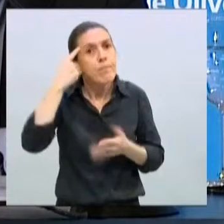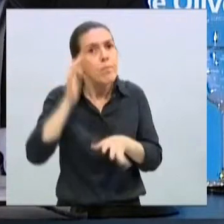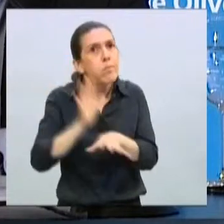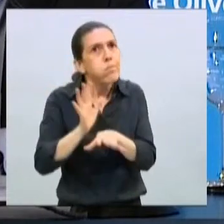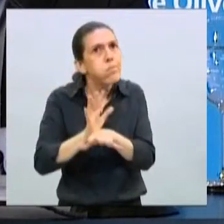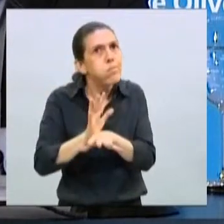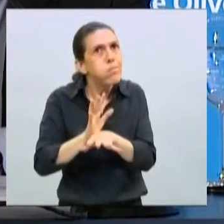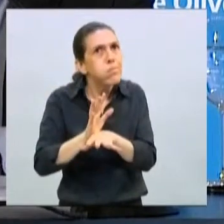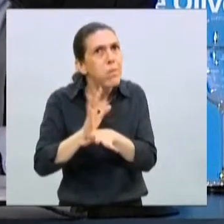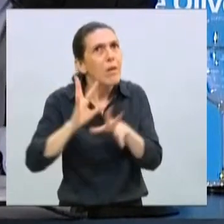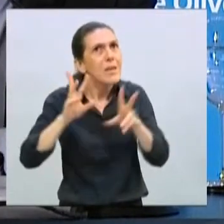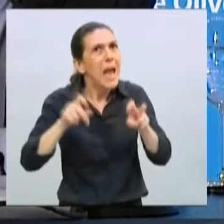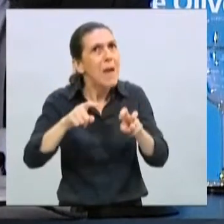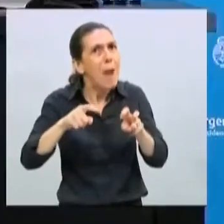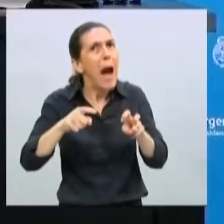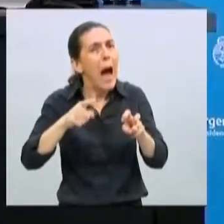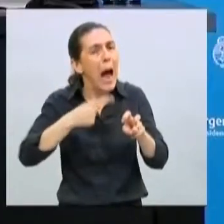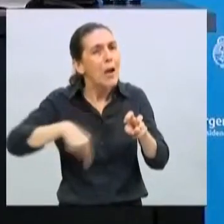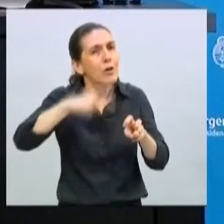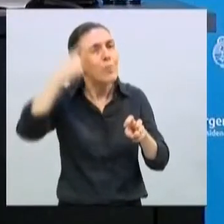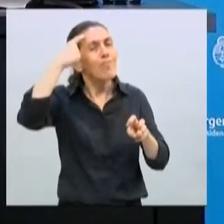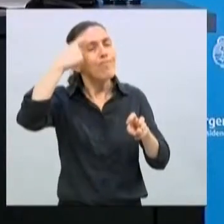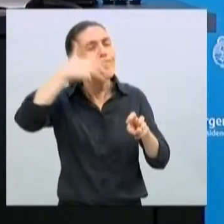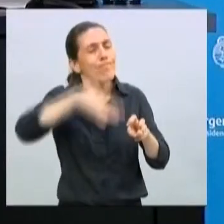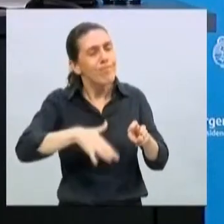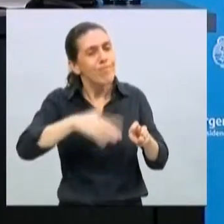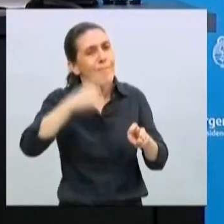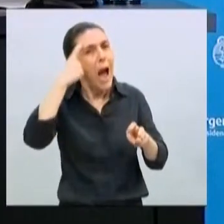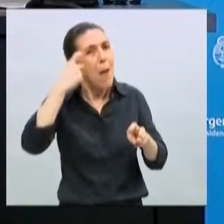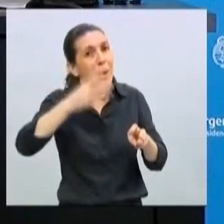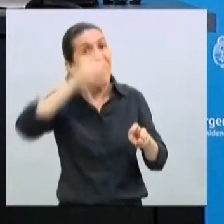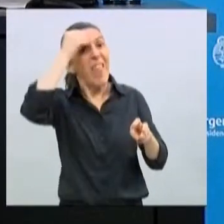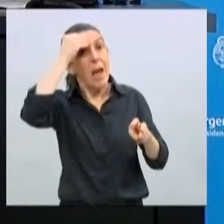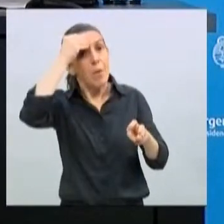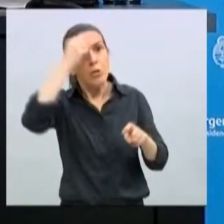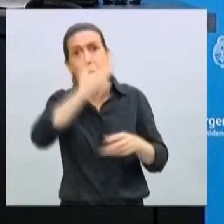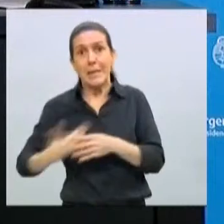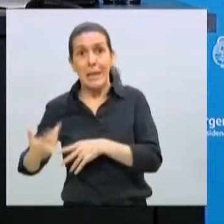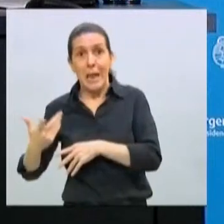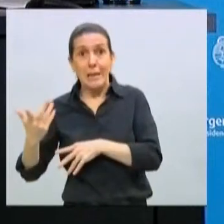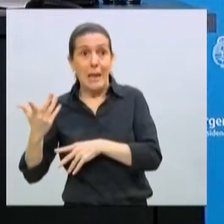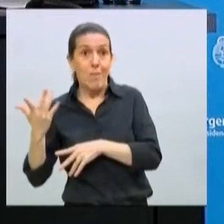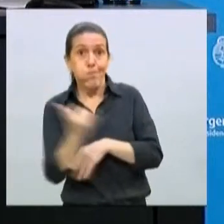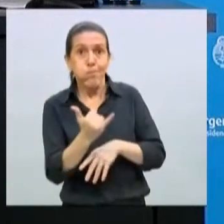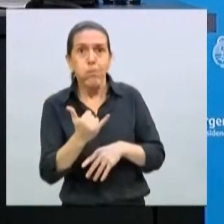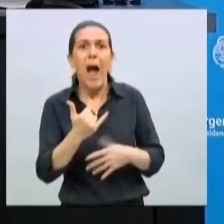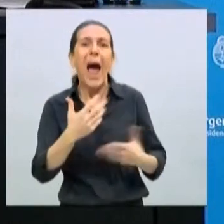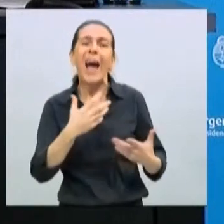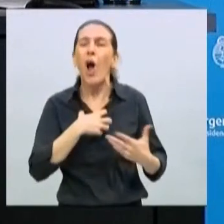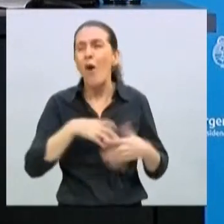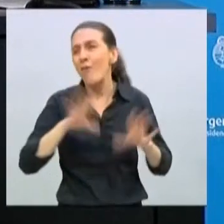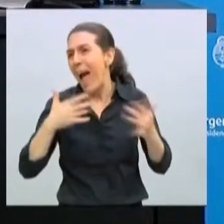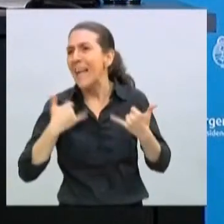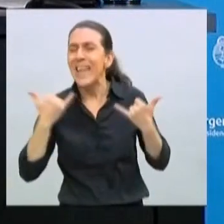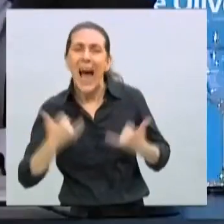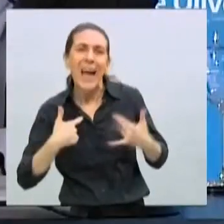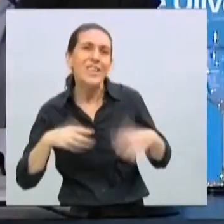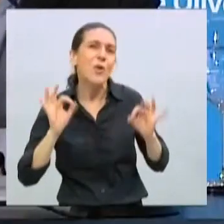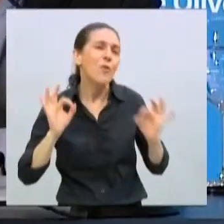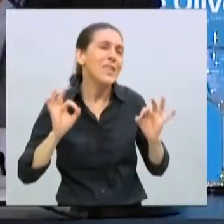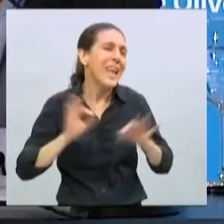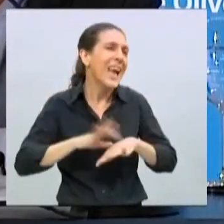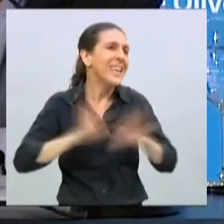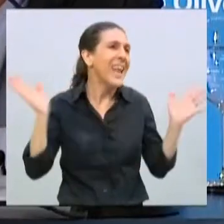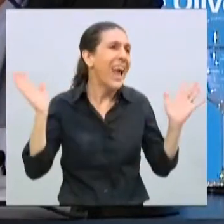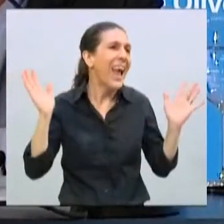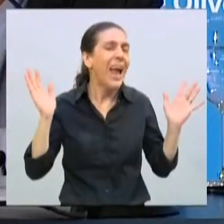que deja esta cuestión y la decisión que toma el presidente es que no podemos confiarnos. No podemos confiarnos. El éxito